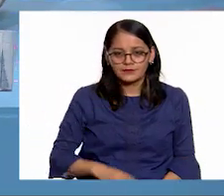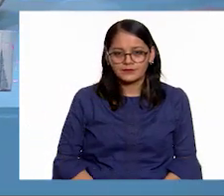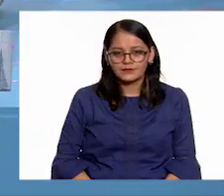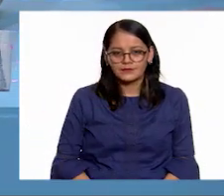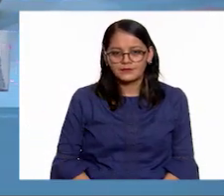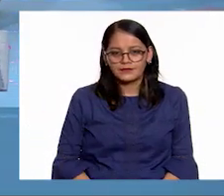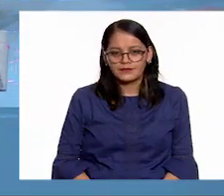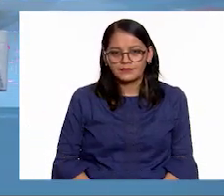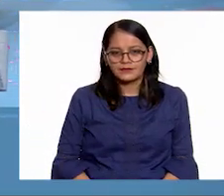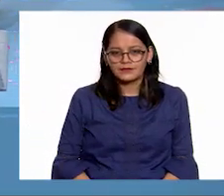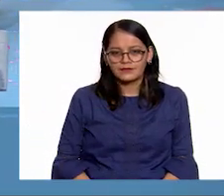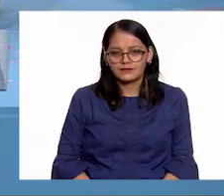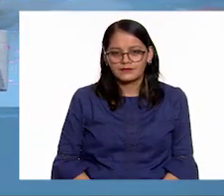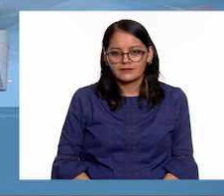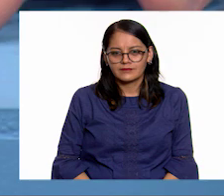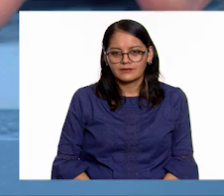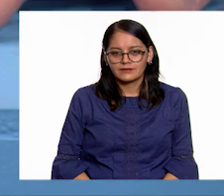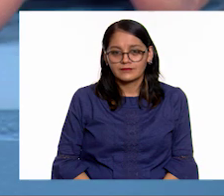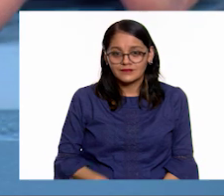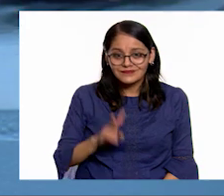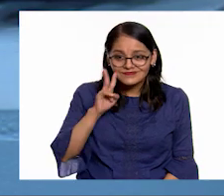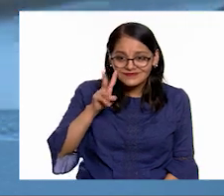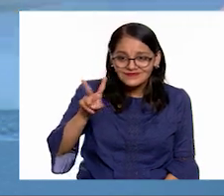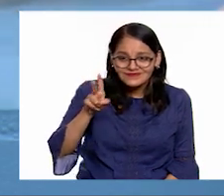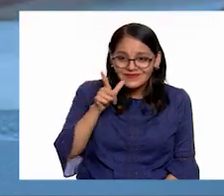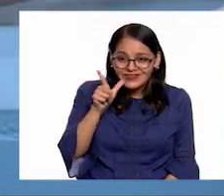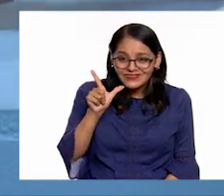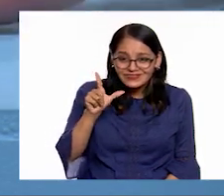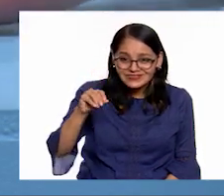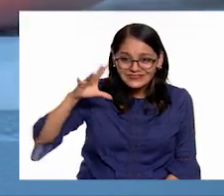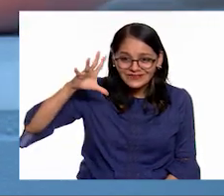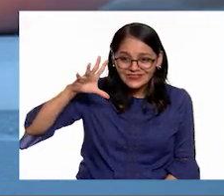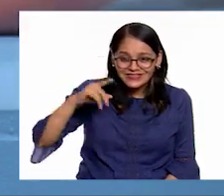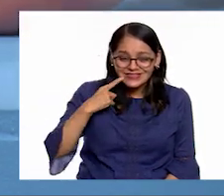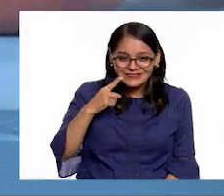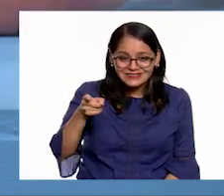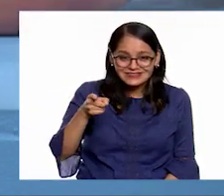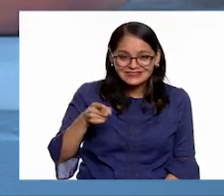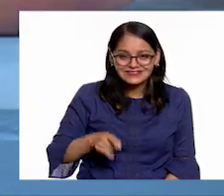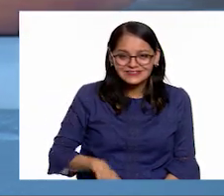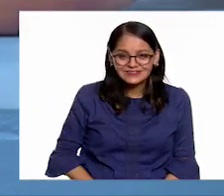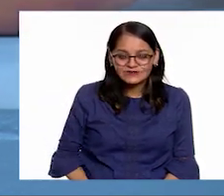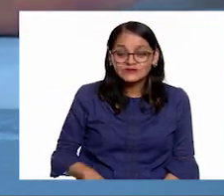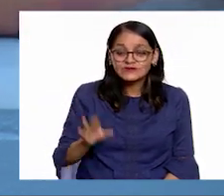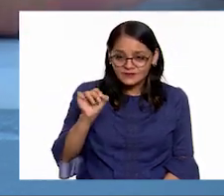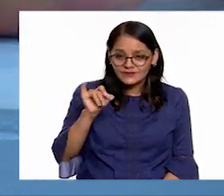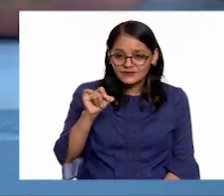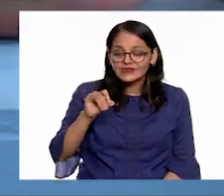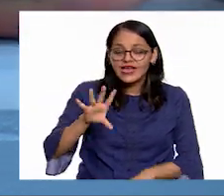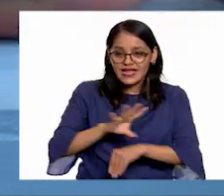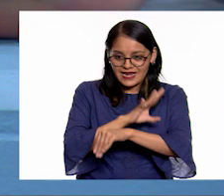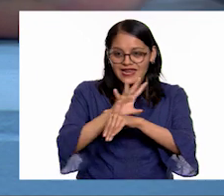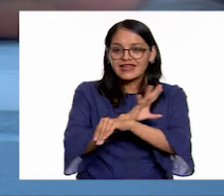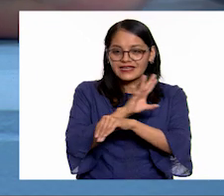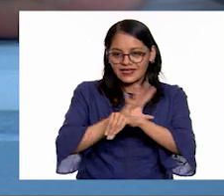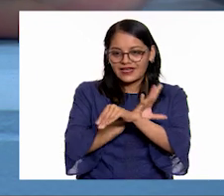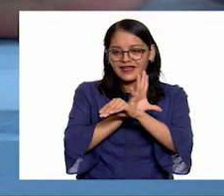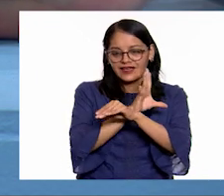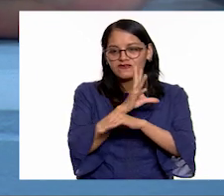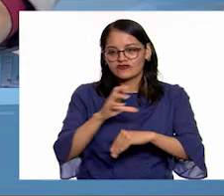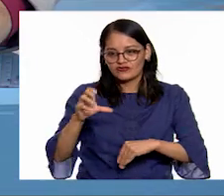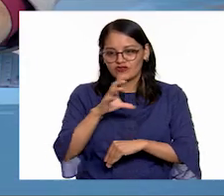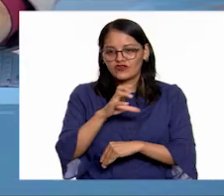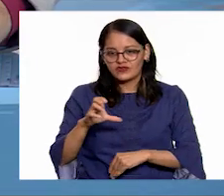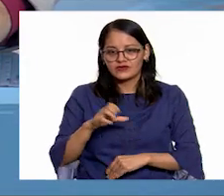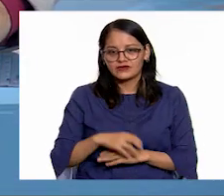ver. Ah, sí, se alcanza a ver. Se Aquí prende. sí Ahí se ve poquito. transmite la energía. Sí se alcanza a ver, ¿verdad?